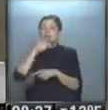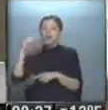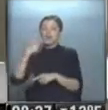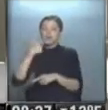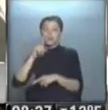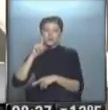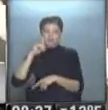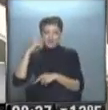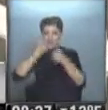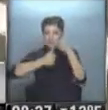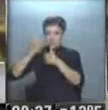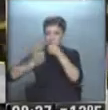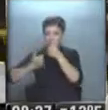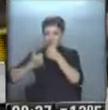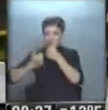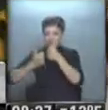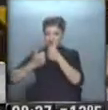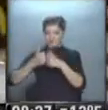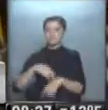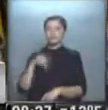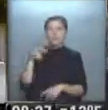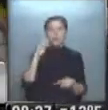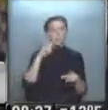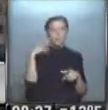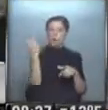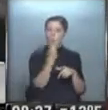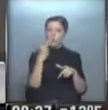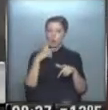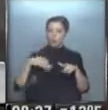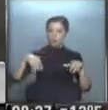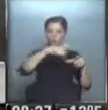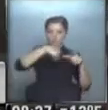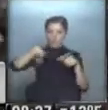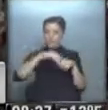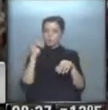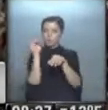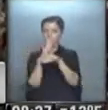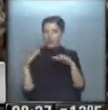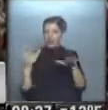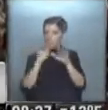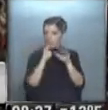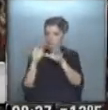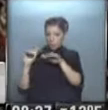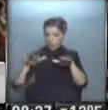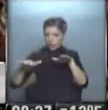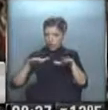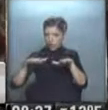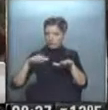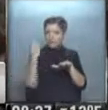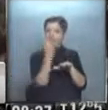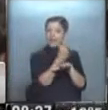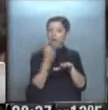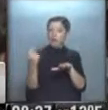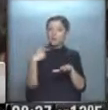sobre, como estamos observando, dos pistas espejos emplazadas en el estadio de 700 metros cada